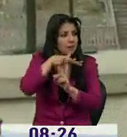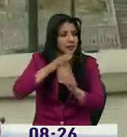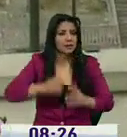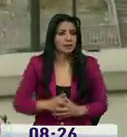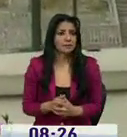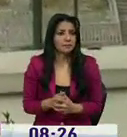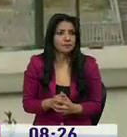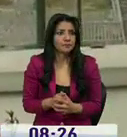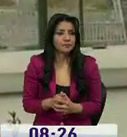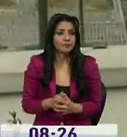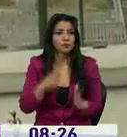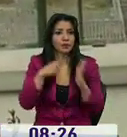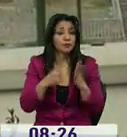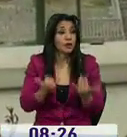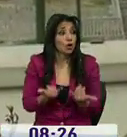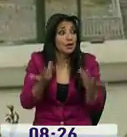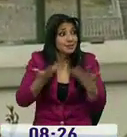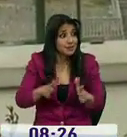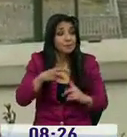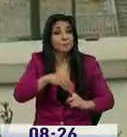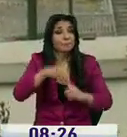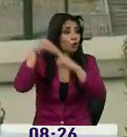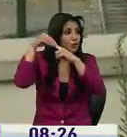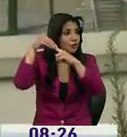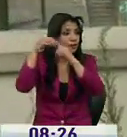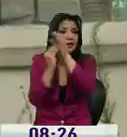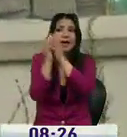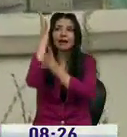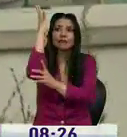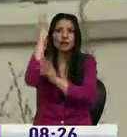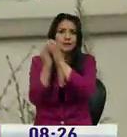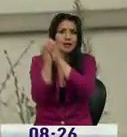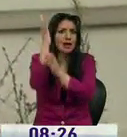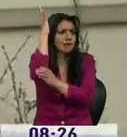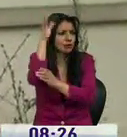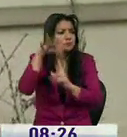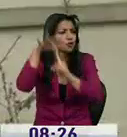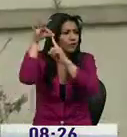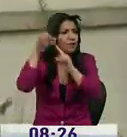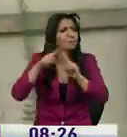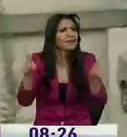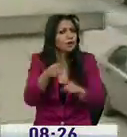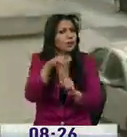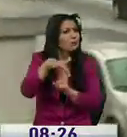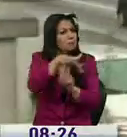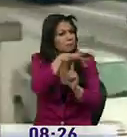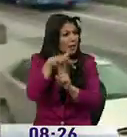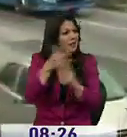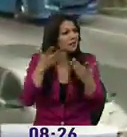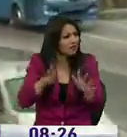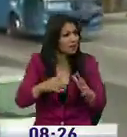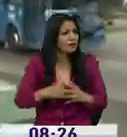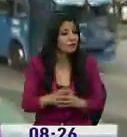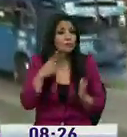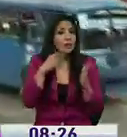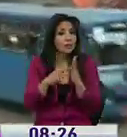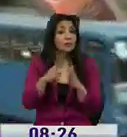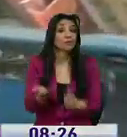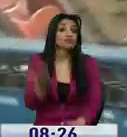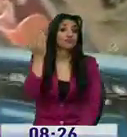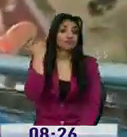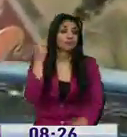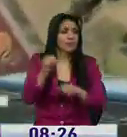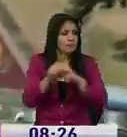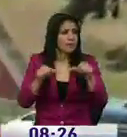Si ahora se está dando prioridad lo de los árboles, etcétera, nosotros hemos cubierto incluso en la otra